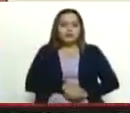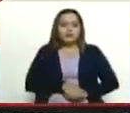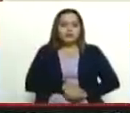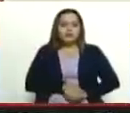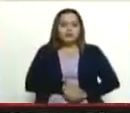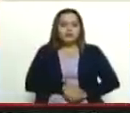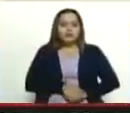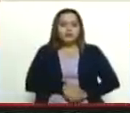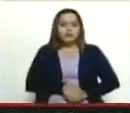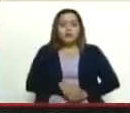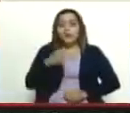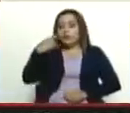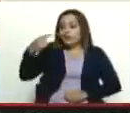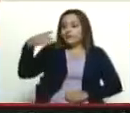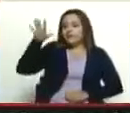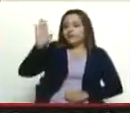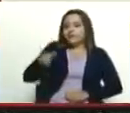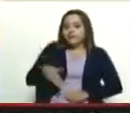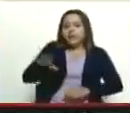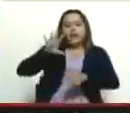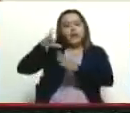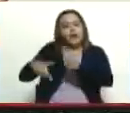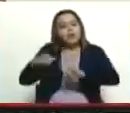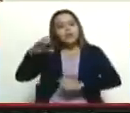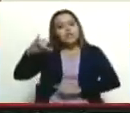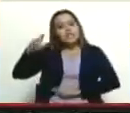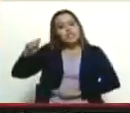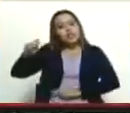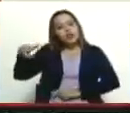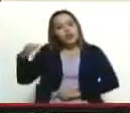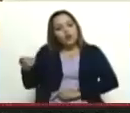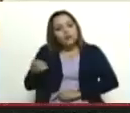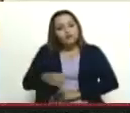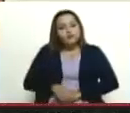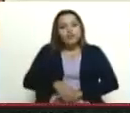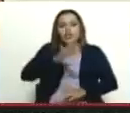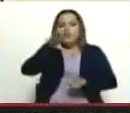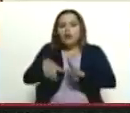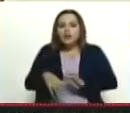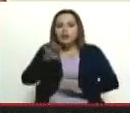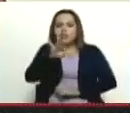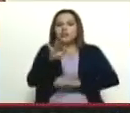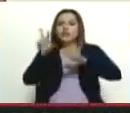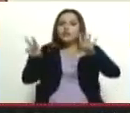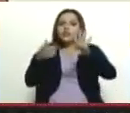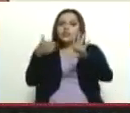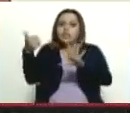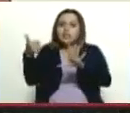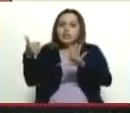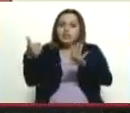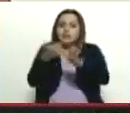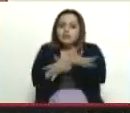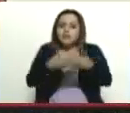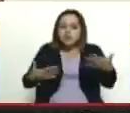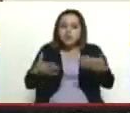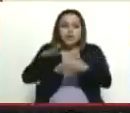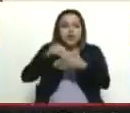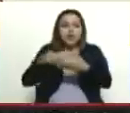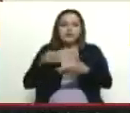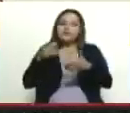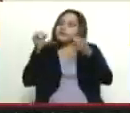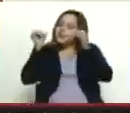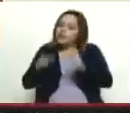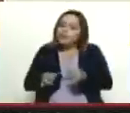Y uno dice, bueno, se robaron SIGGO, se están robando 386 millones de dólares, bueno, seguro van a descansar este fin de